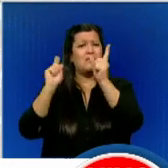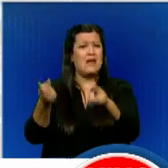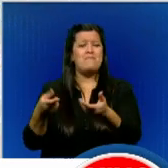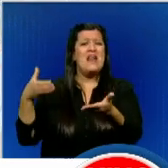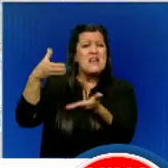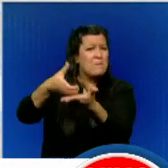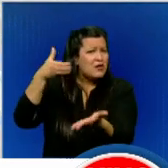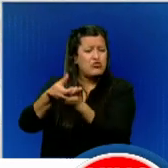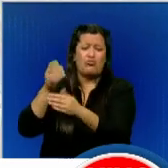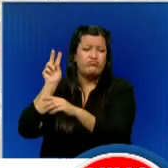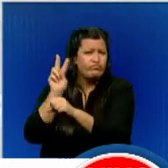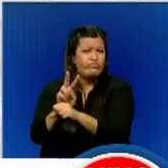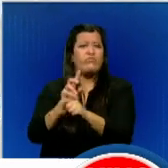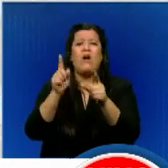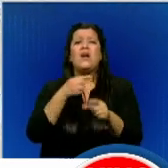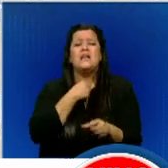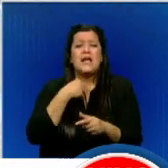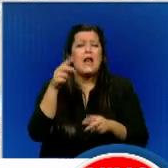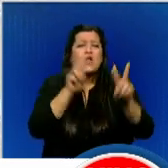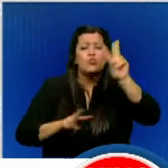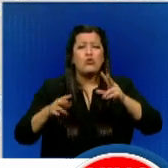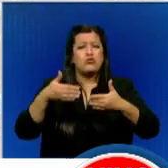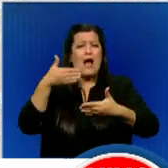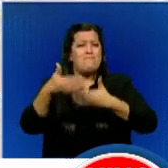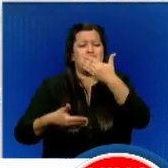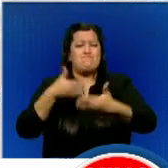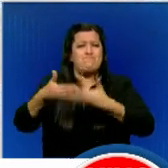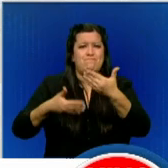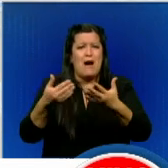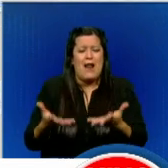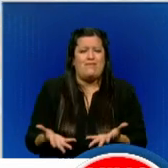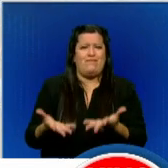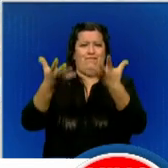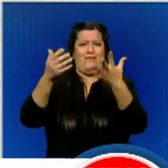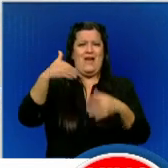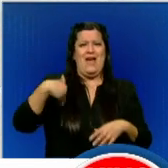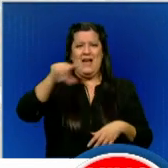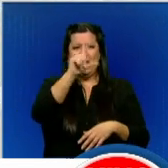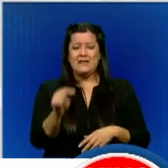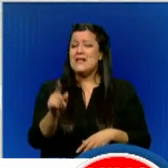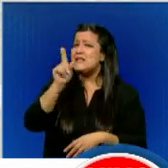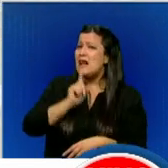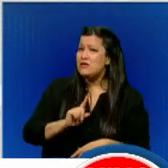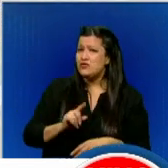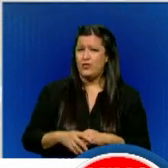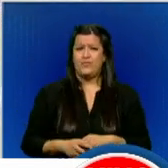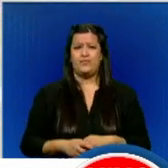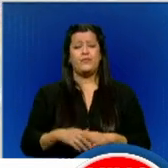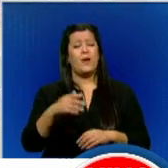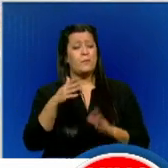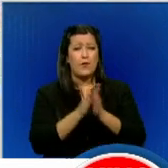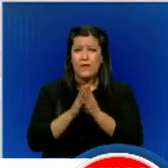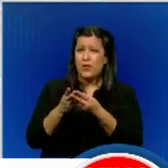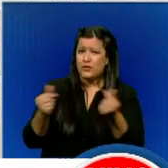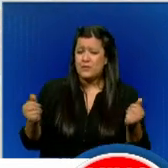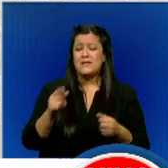de generar riqueza en la república argentina así que si en realidad pasa a redondear a